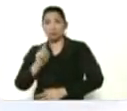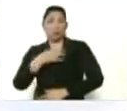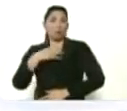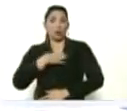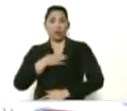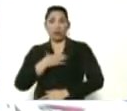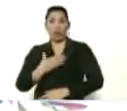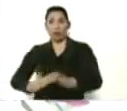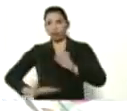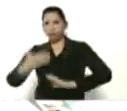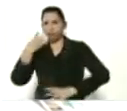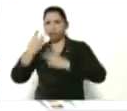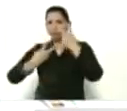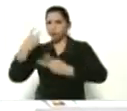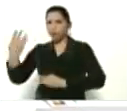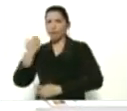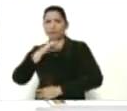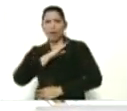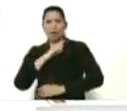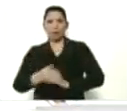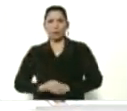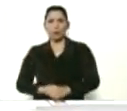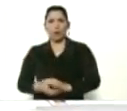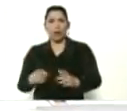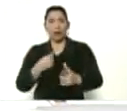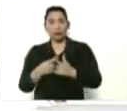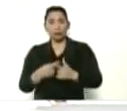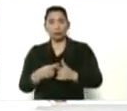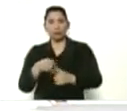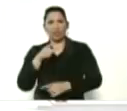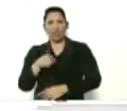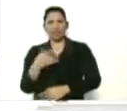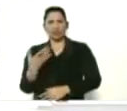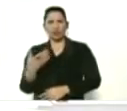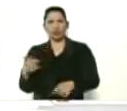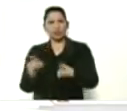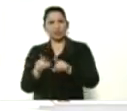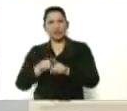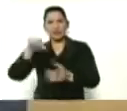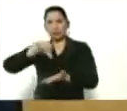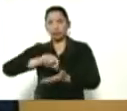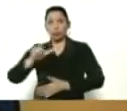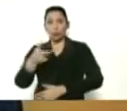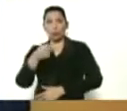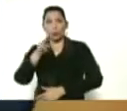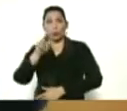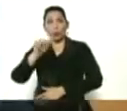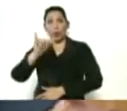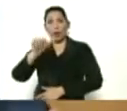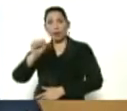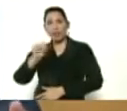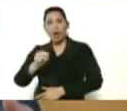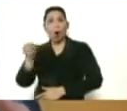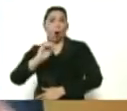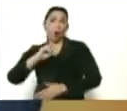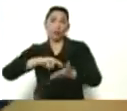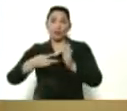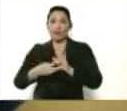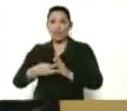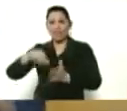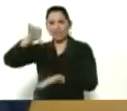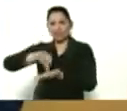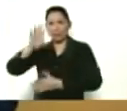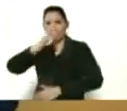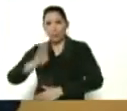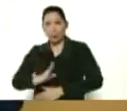etcétera. Ve uno ese espanto que significa Guayas en este momento, o lo que significa Manaos después de la